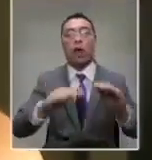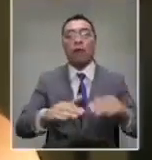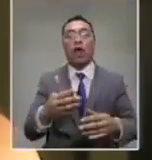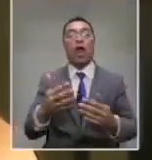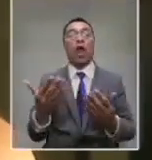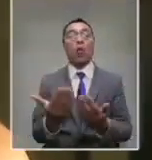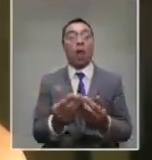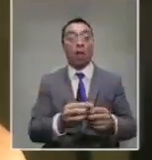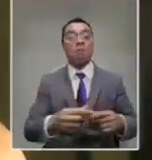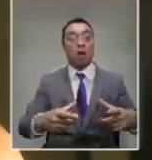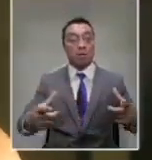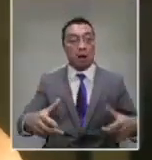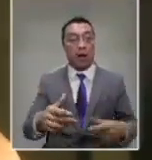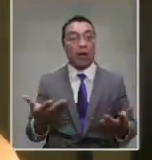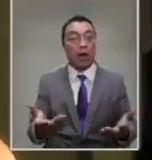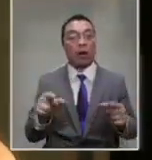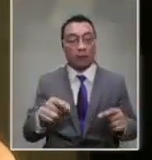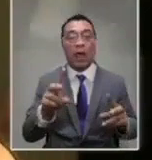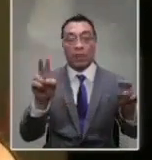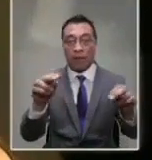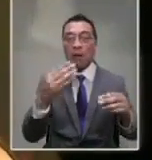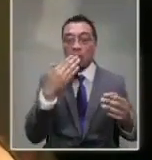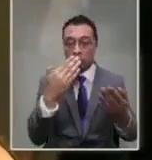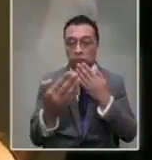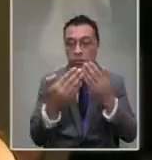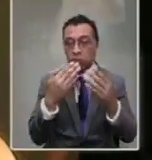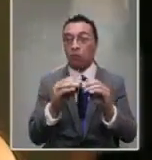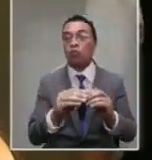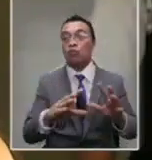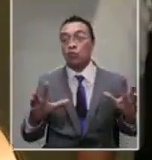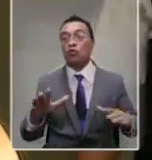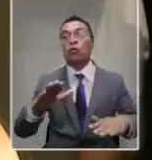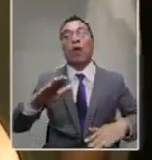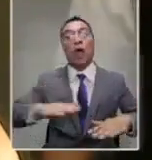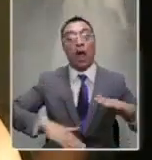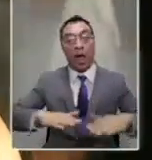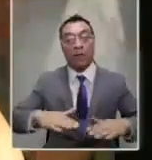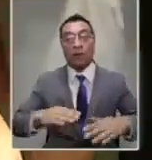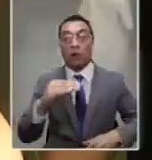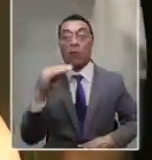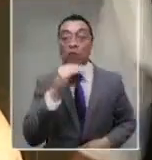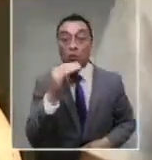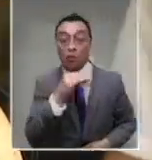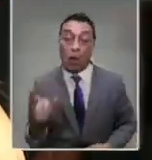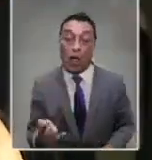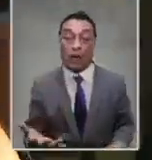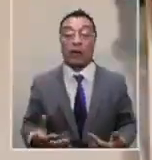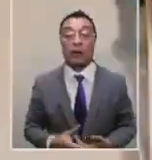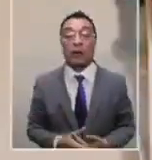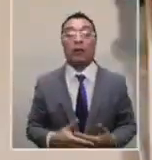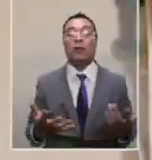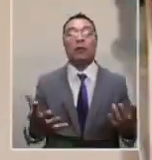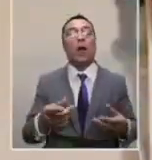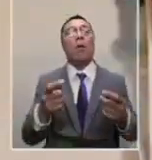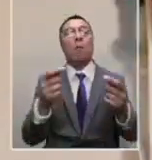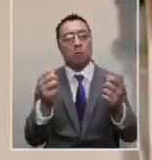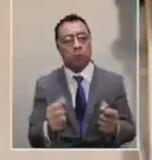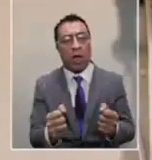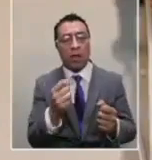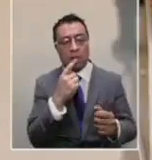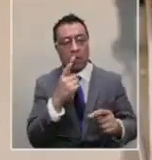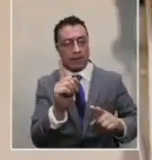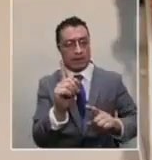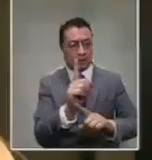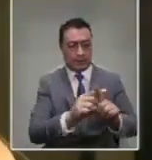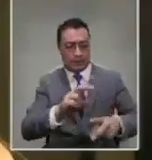veces hasta los colegios. Ese ha sido un tema que se ha discutido bastante y que de pronto es bastante urgente, ¿no? Sí. ¿Qué capacidad